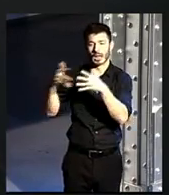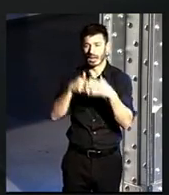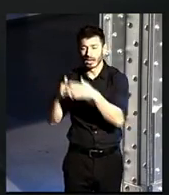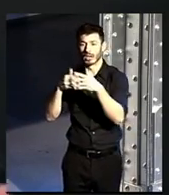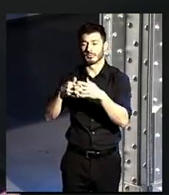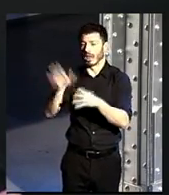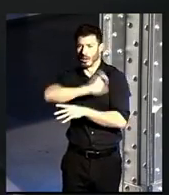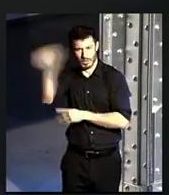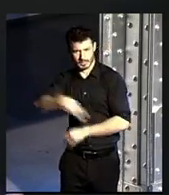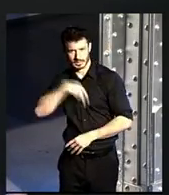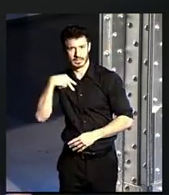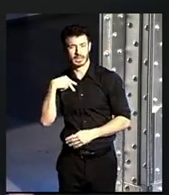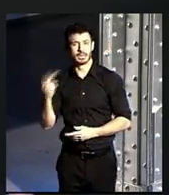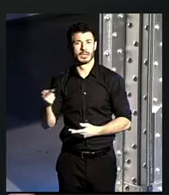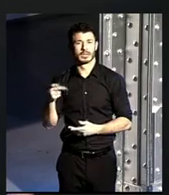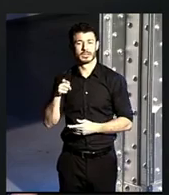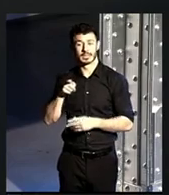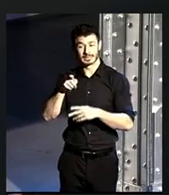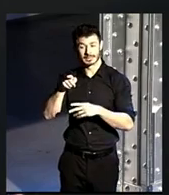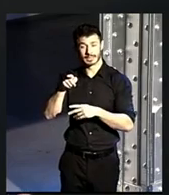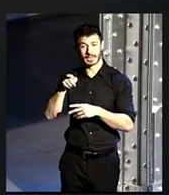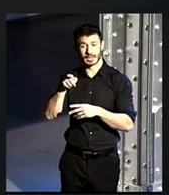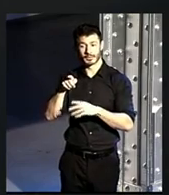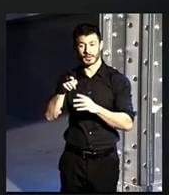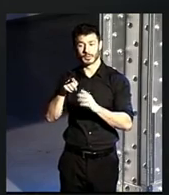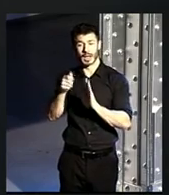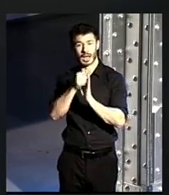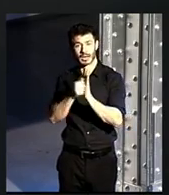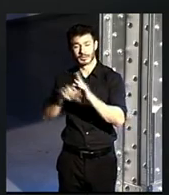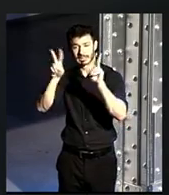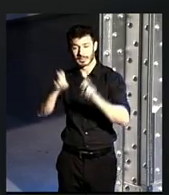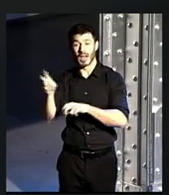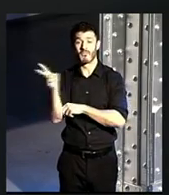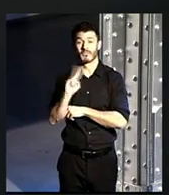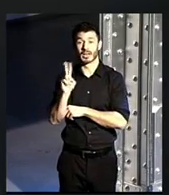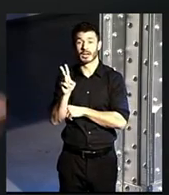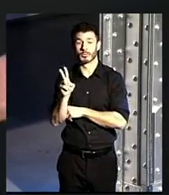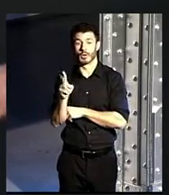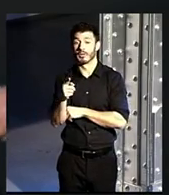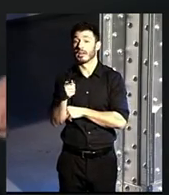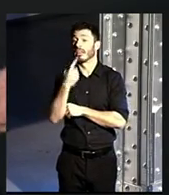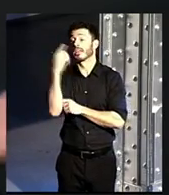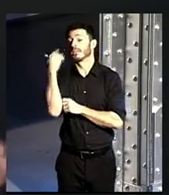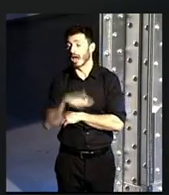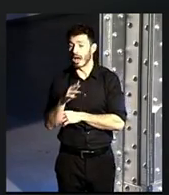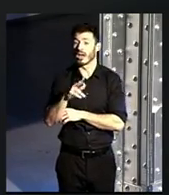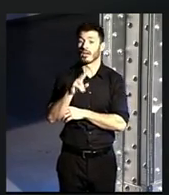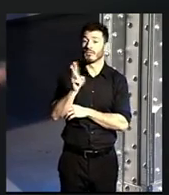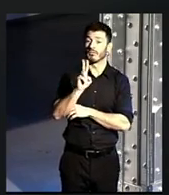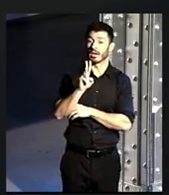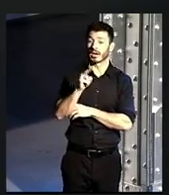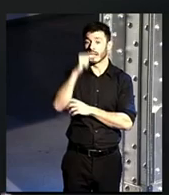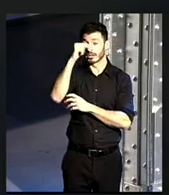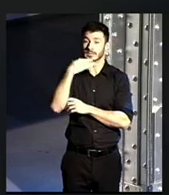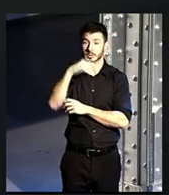general, sobre Verne, titulados: Verne lo había dicho, Verne el padre de la science fiction,